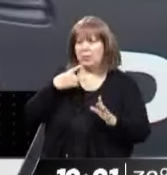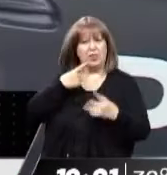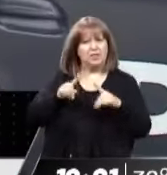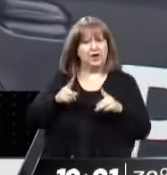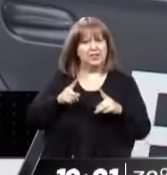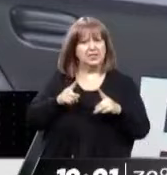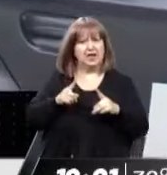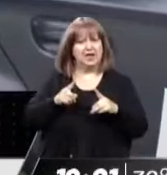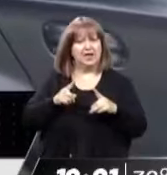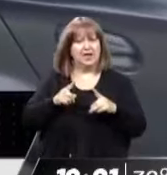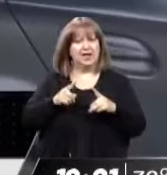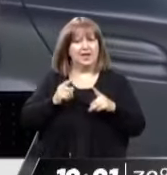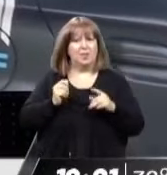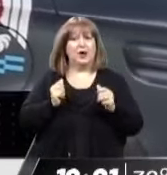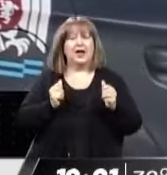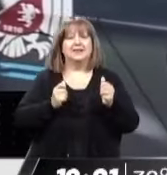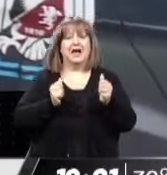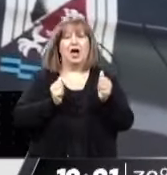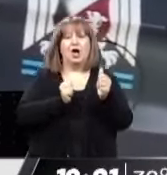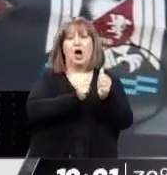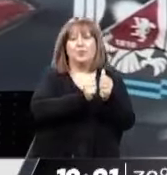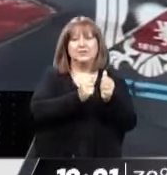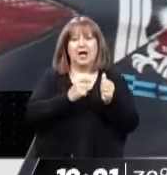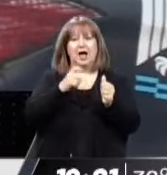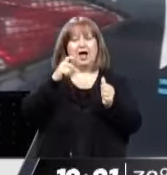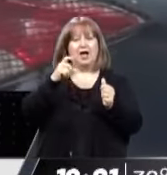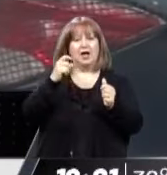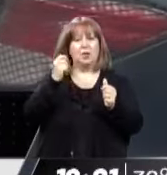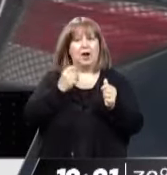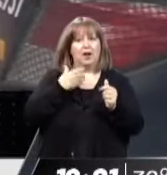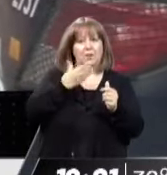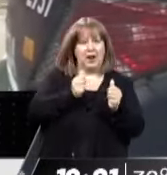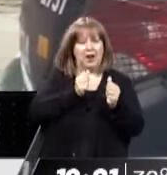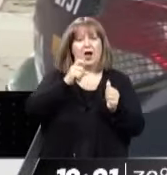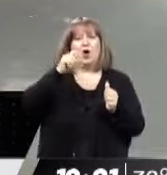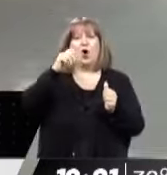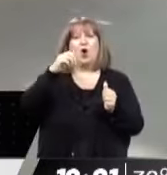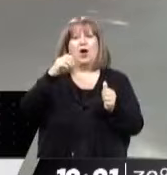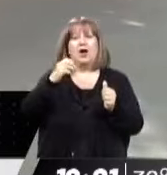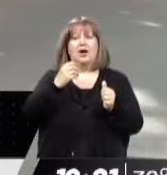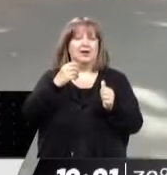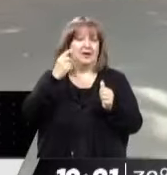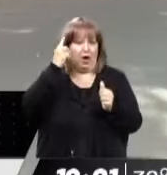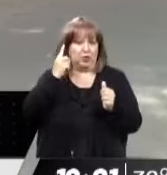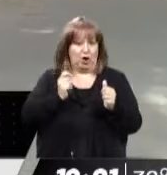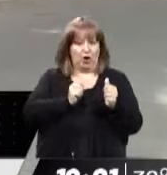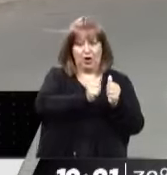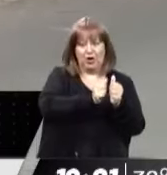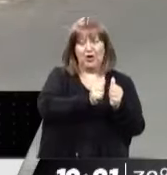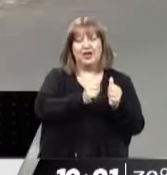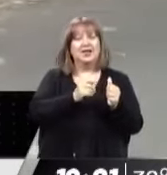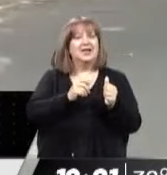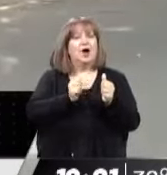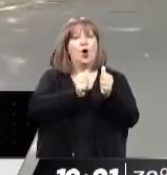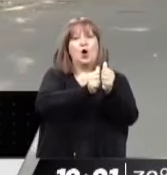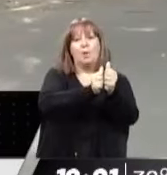necesario que coautor. Claro, exactamente, porque el coautor tiene otra participación dentro del hecho, mientras que el partícipe necesario obviamente que es